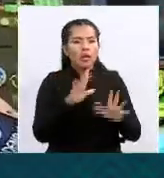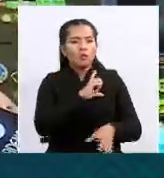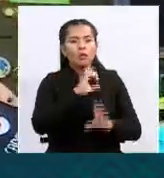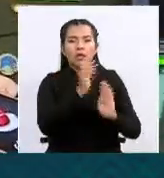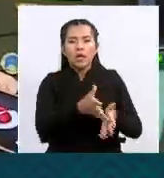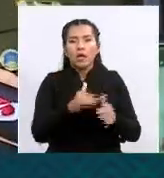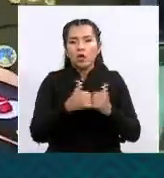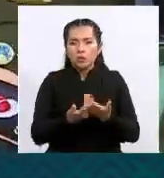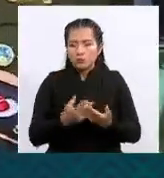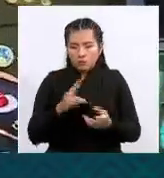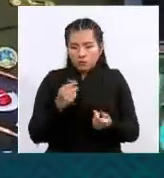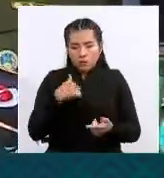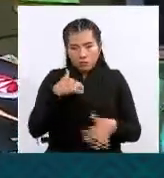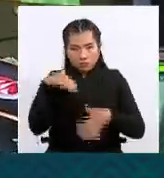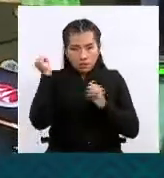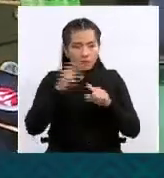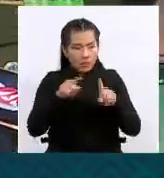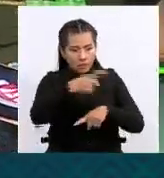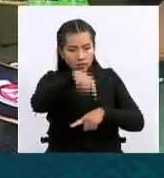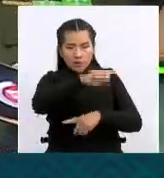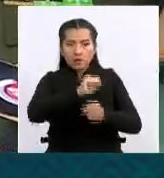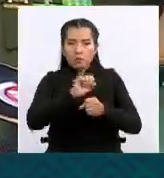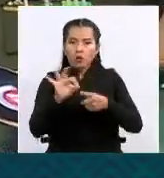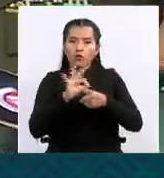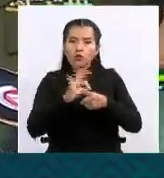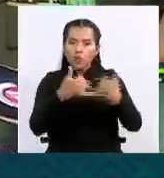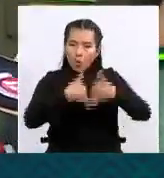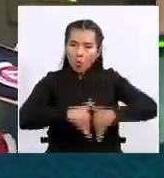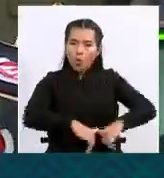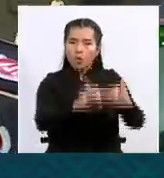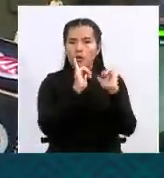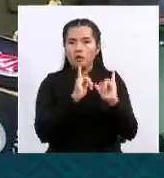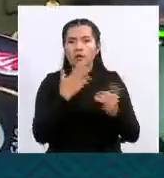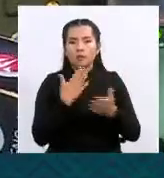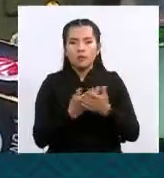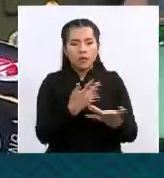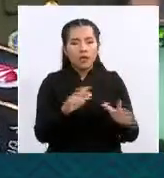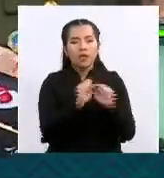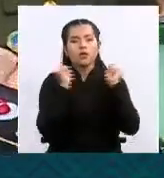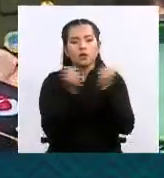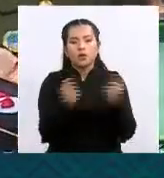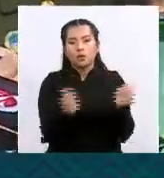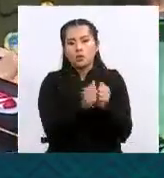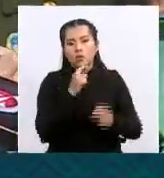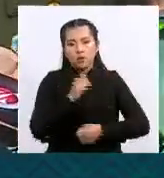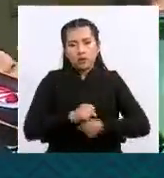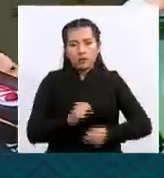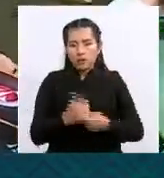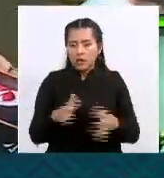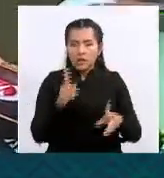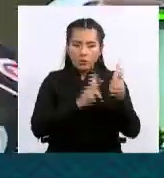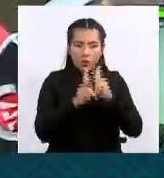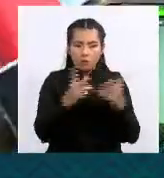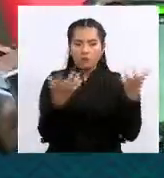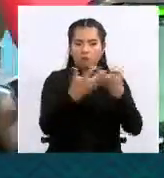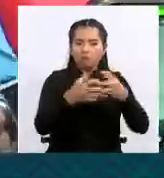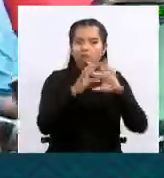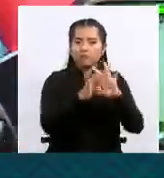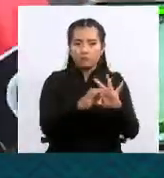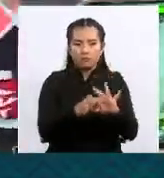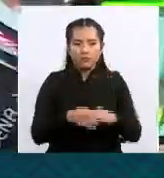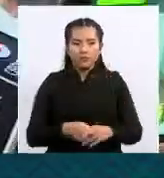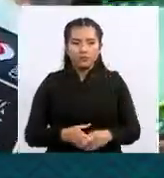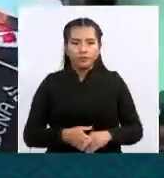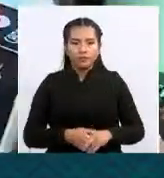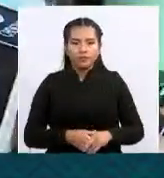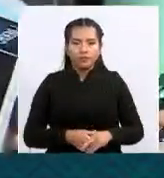policía hoy tiene un compromiso con su pueblo, es una policía que se ha hermanado con la sociedad porque la policía es el pueblo vestido de uniforme. General, ¿qué no habla de una policía